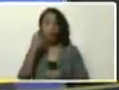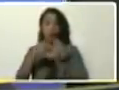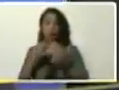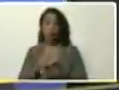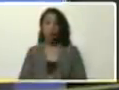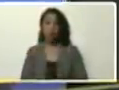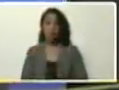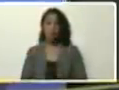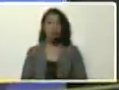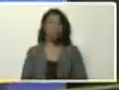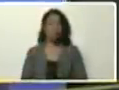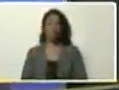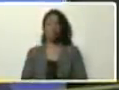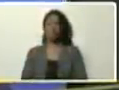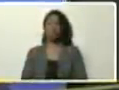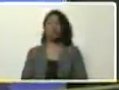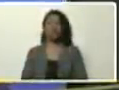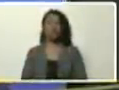hizo.